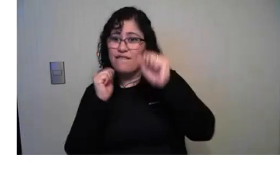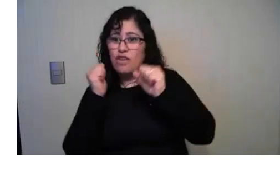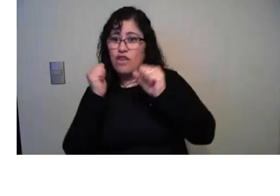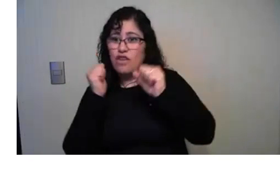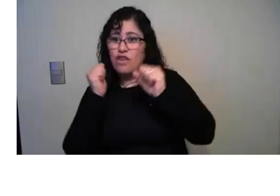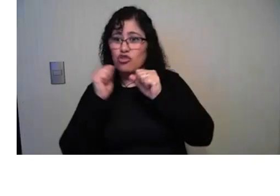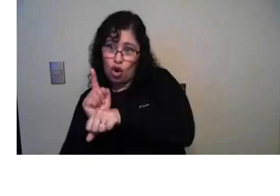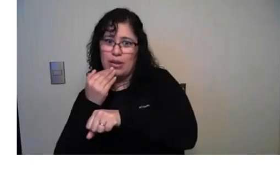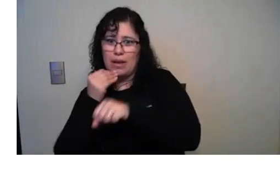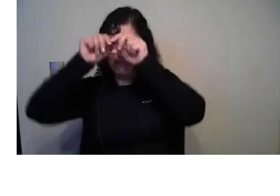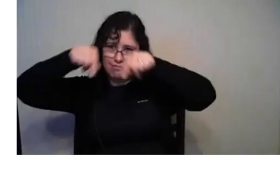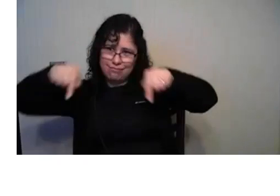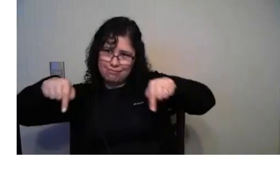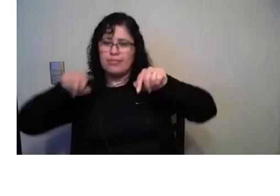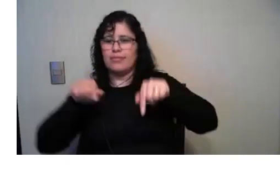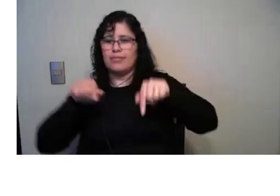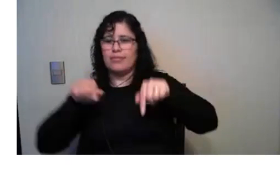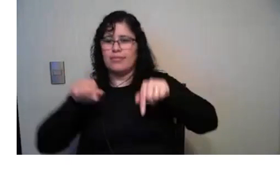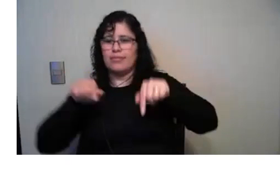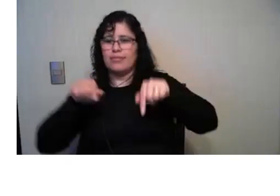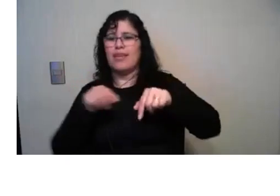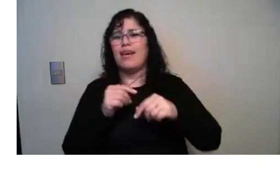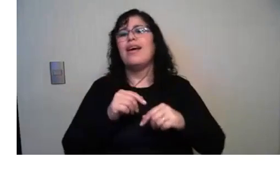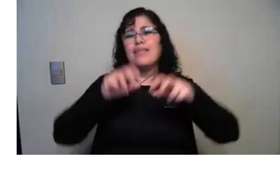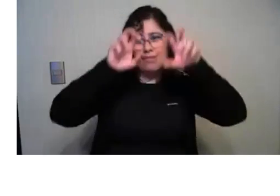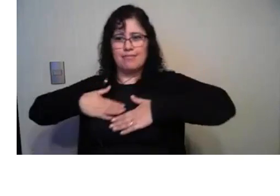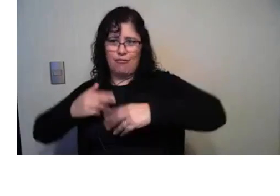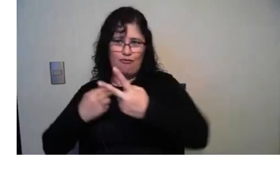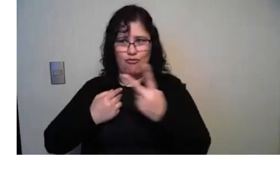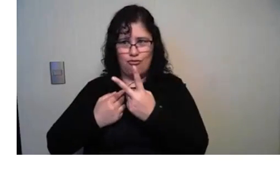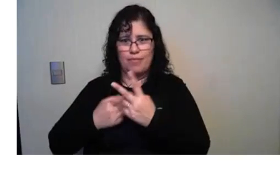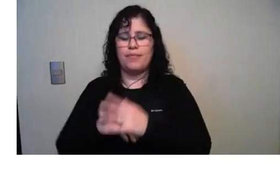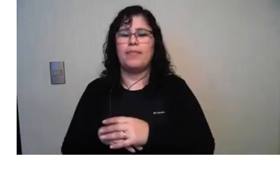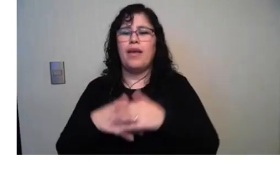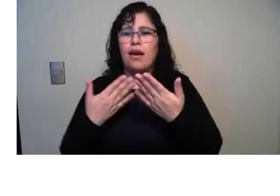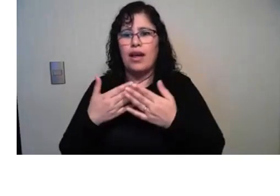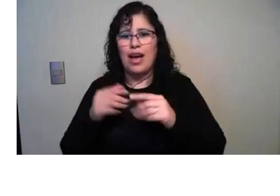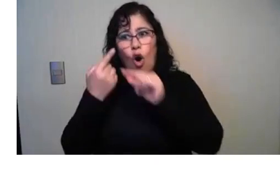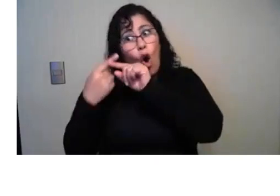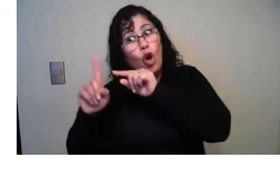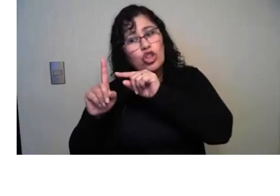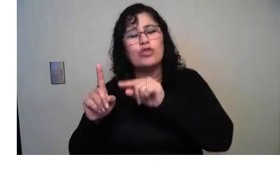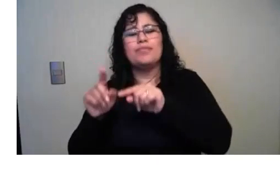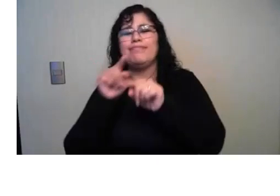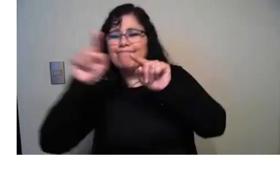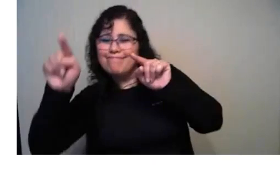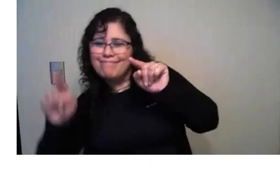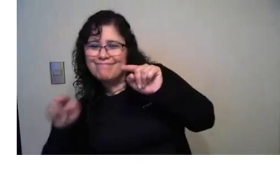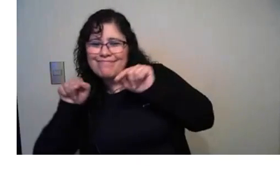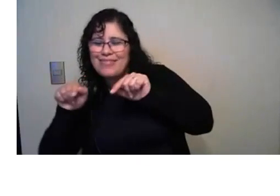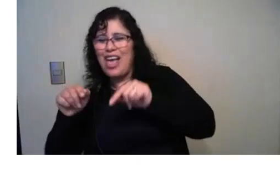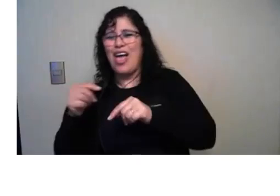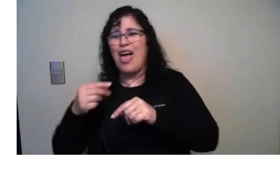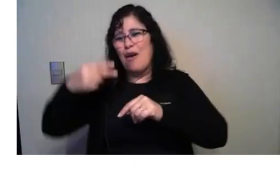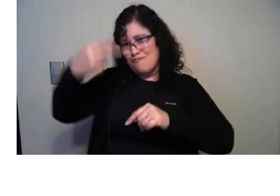una parasimpática y otra simpática. Siempre se describe en paralelo un sistema propio de lo que es la musculatura